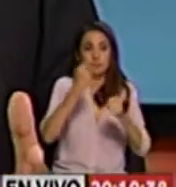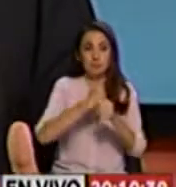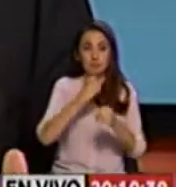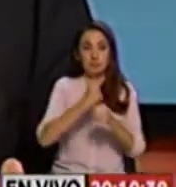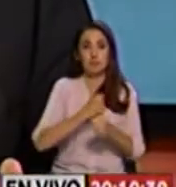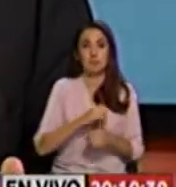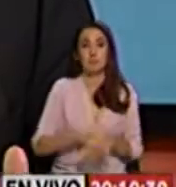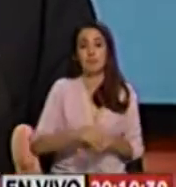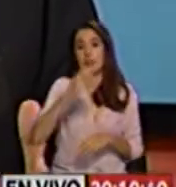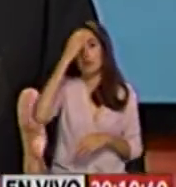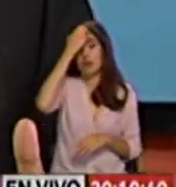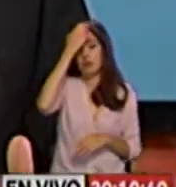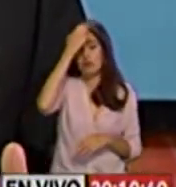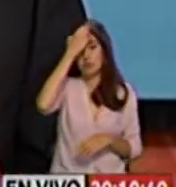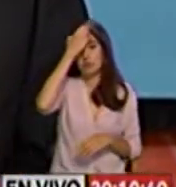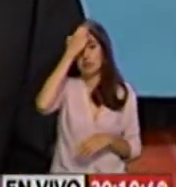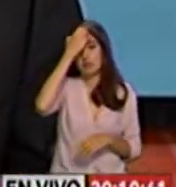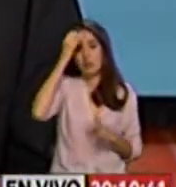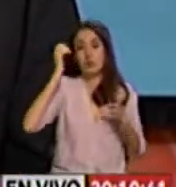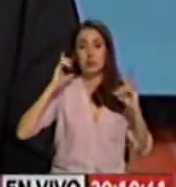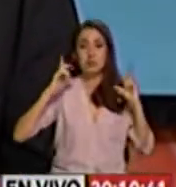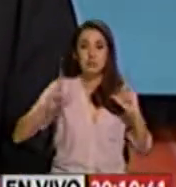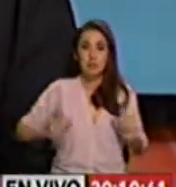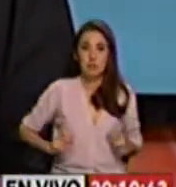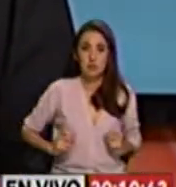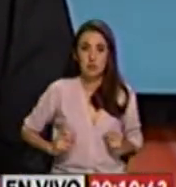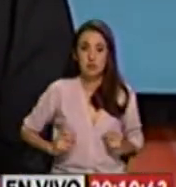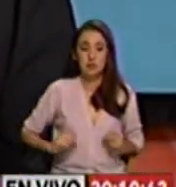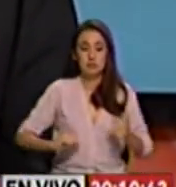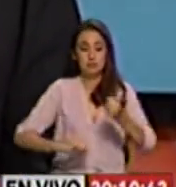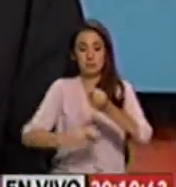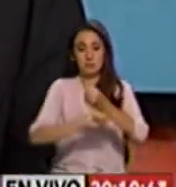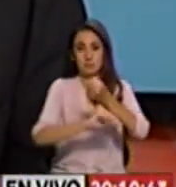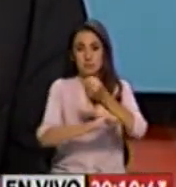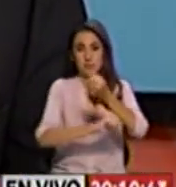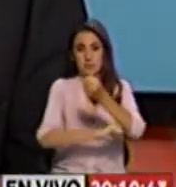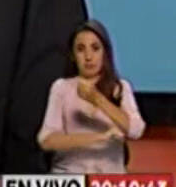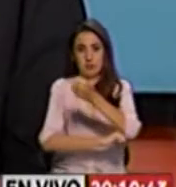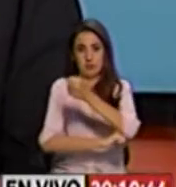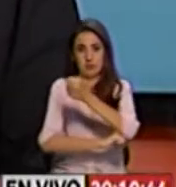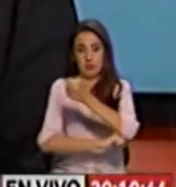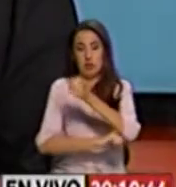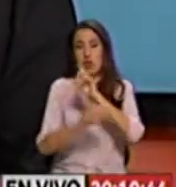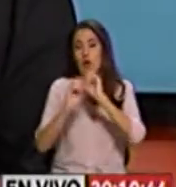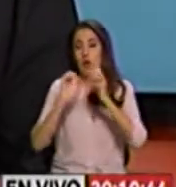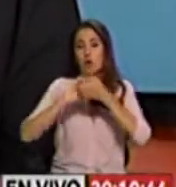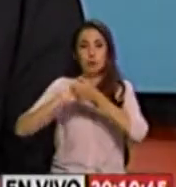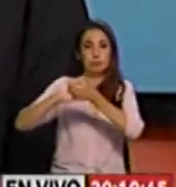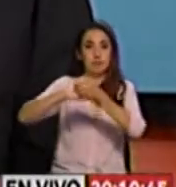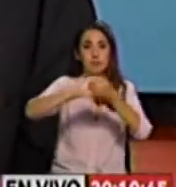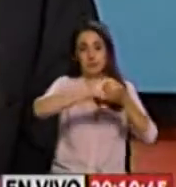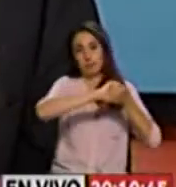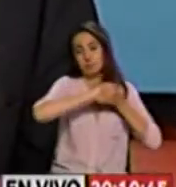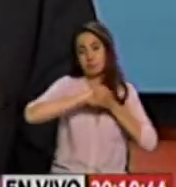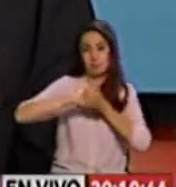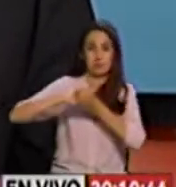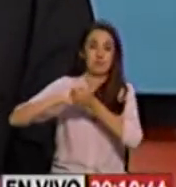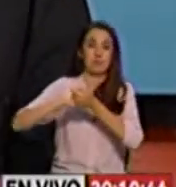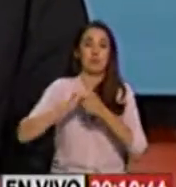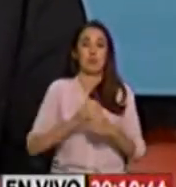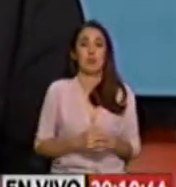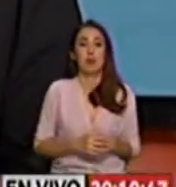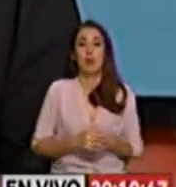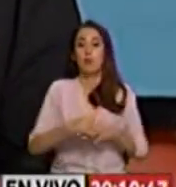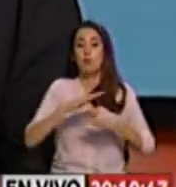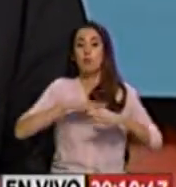en educación, en salud. Un pueblo que fortalece su educación y que tiene un presupuesto sostenible es un pueblo que se desarrolla. Y un